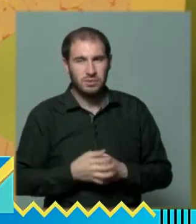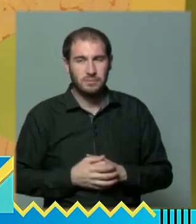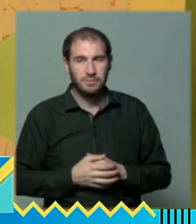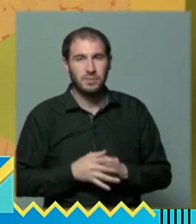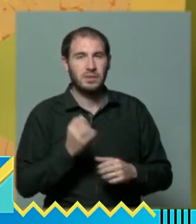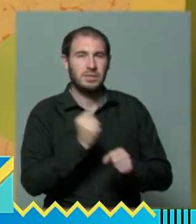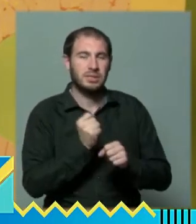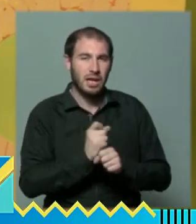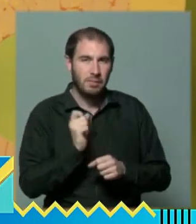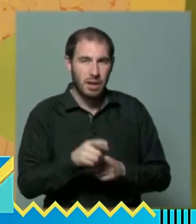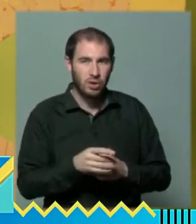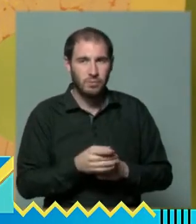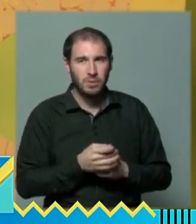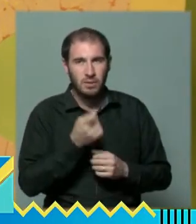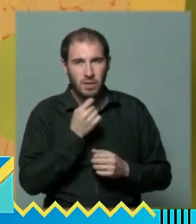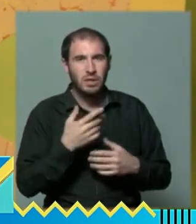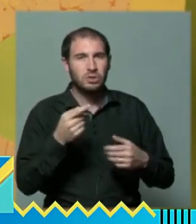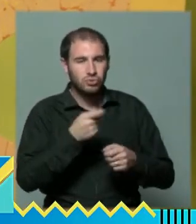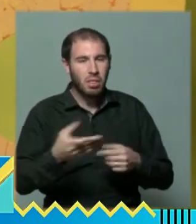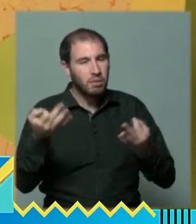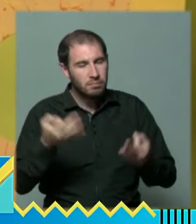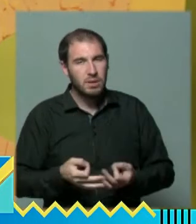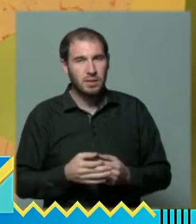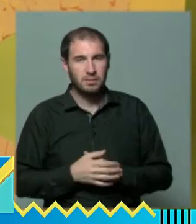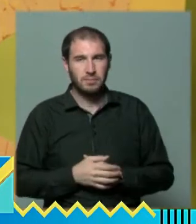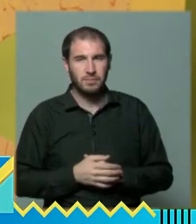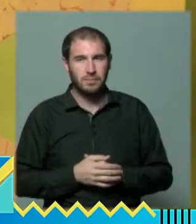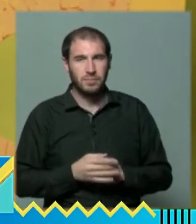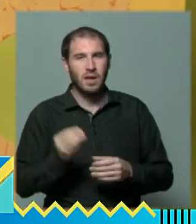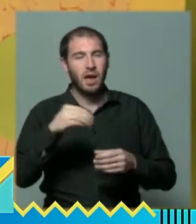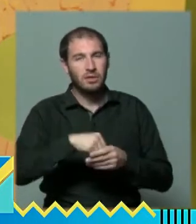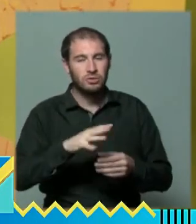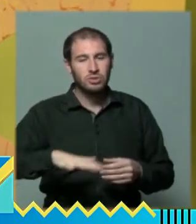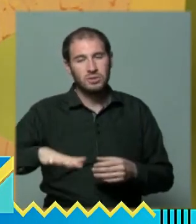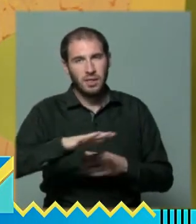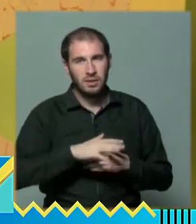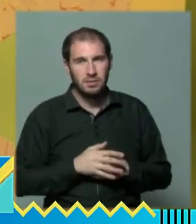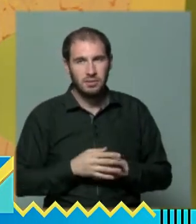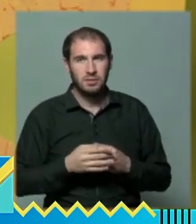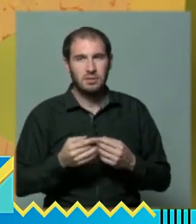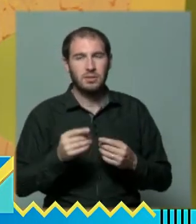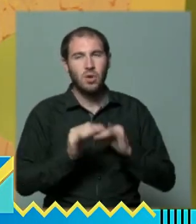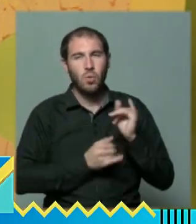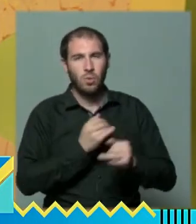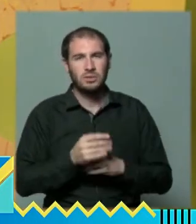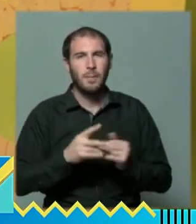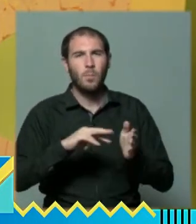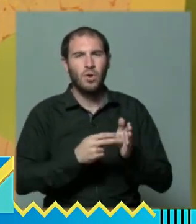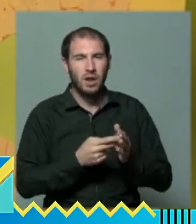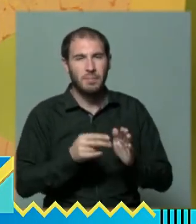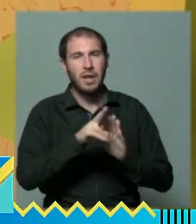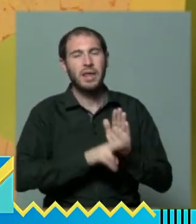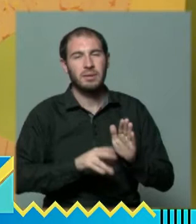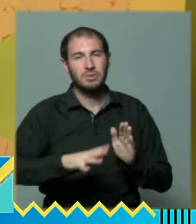un trabajo con un buen salario, con una buena inserción social. O sea, acá estamos hablando de todo un problema de